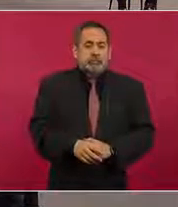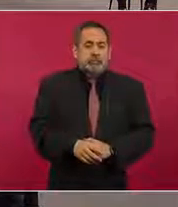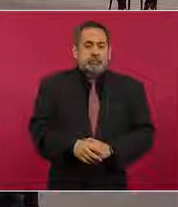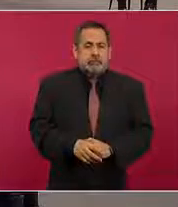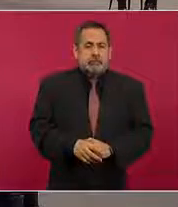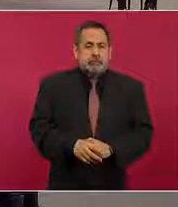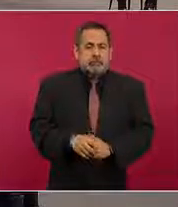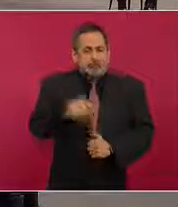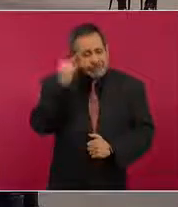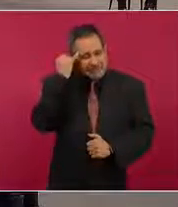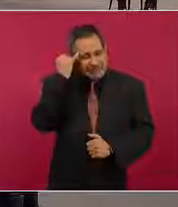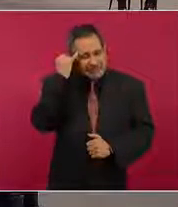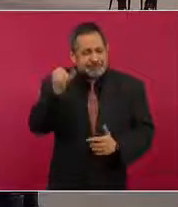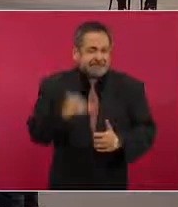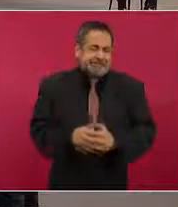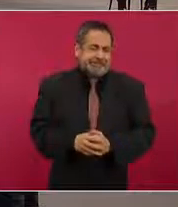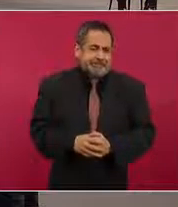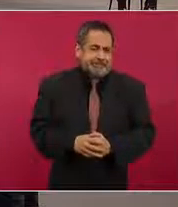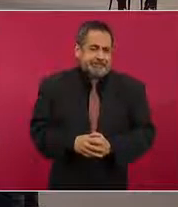Imagínense,